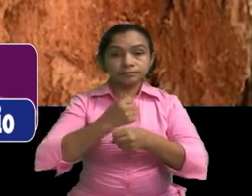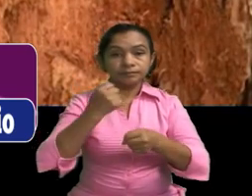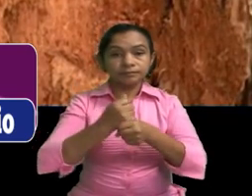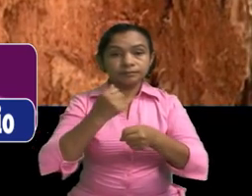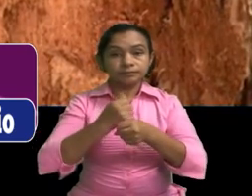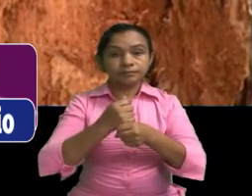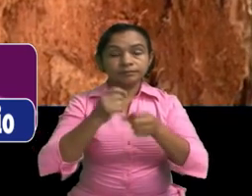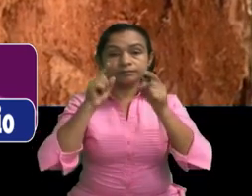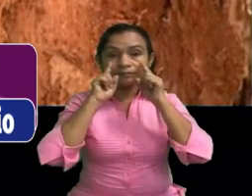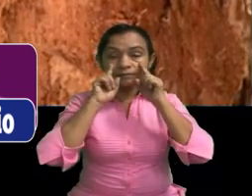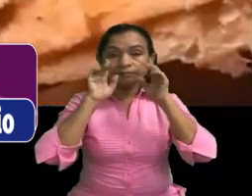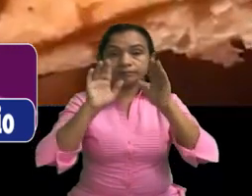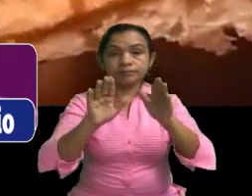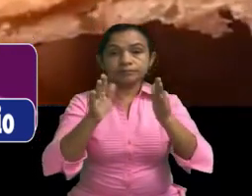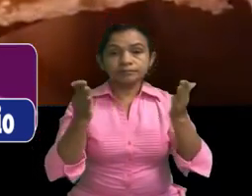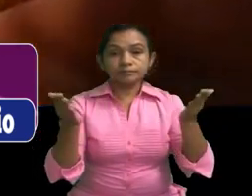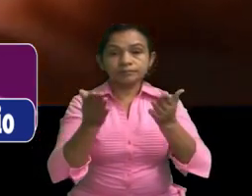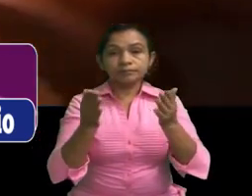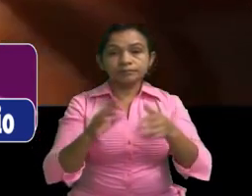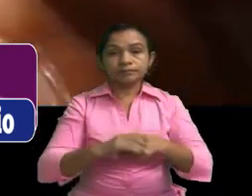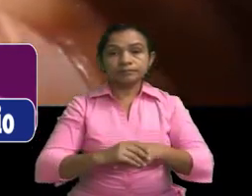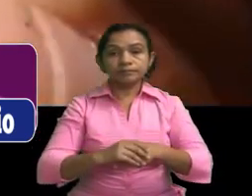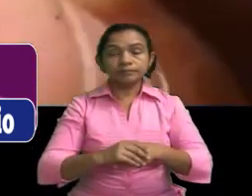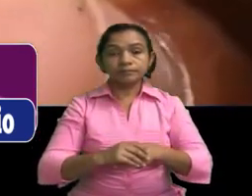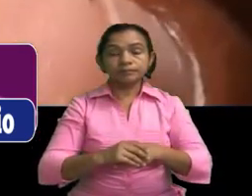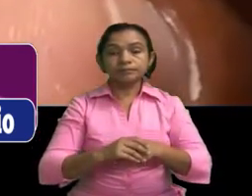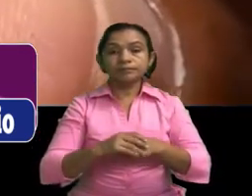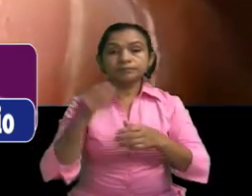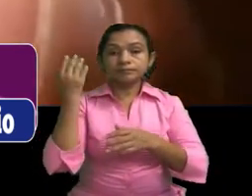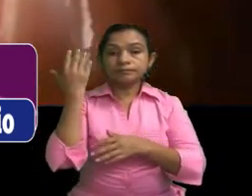pro de la conservación de estas hermosas biosferas.